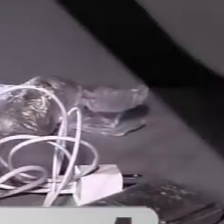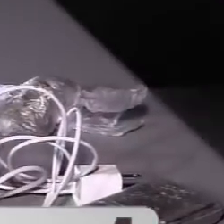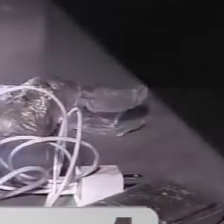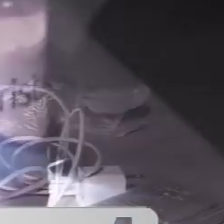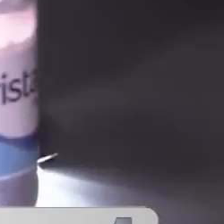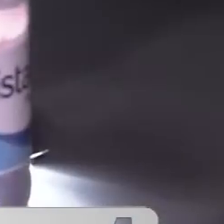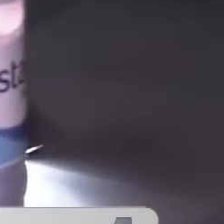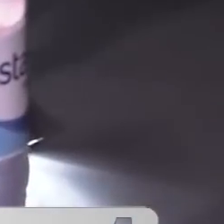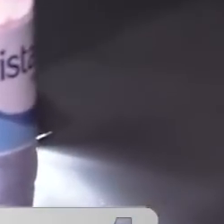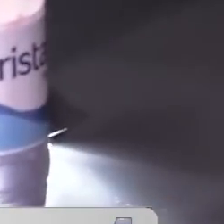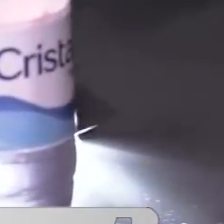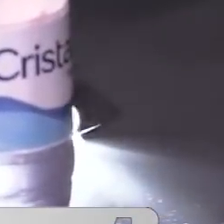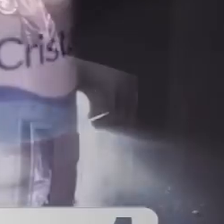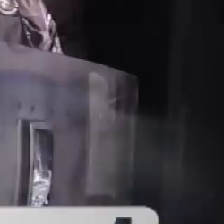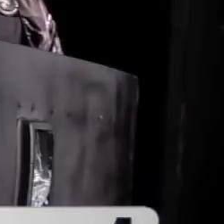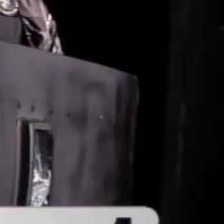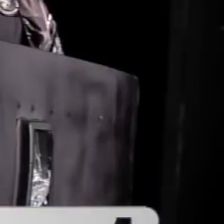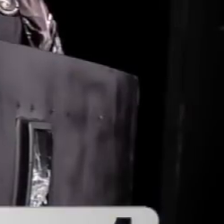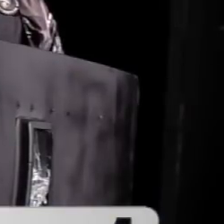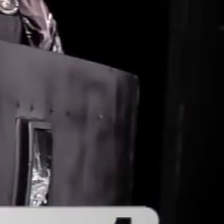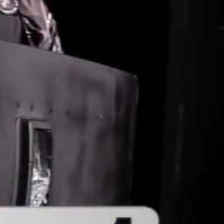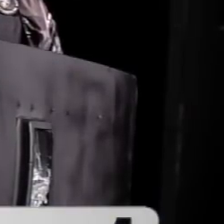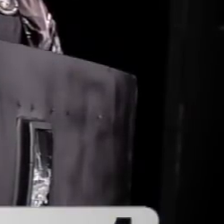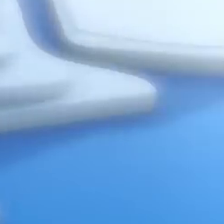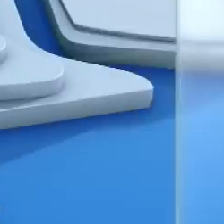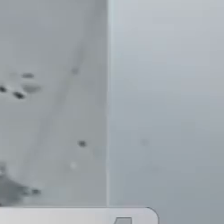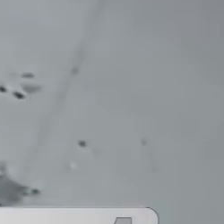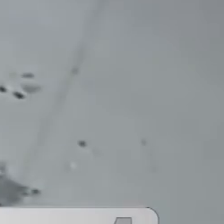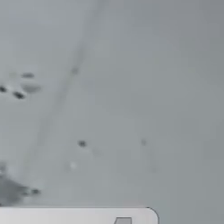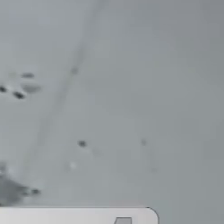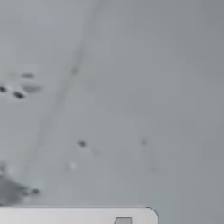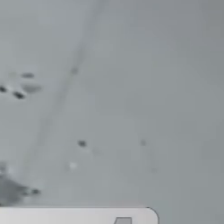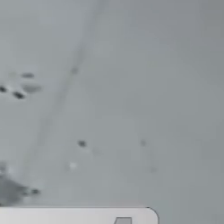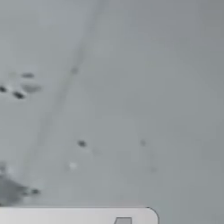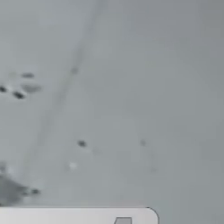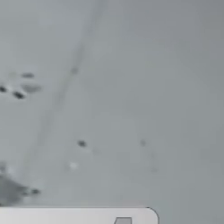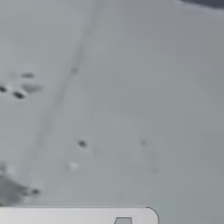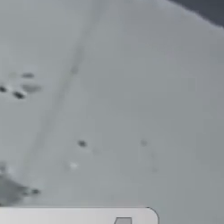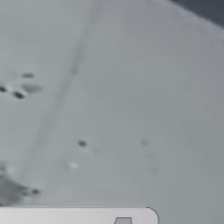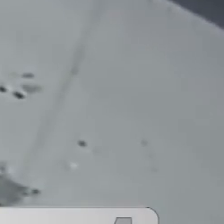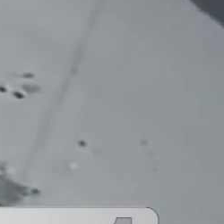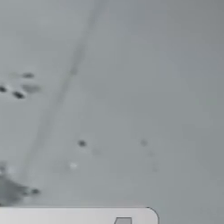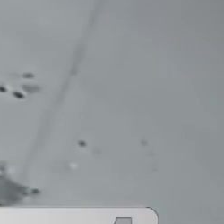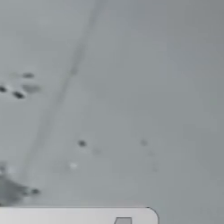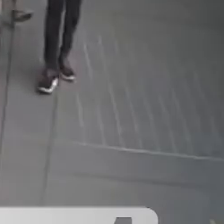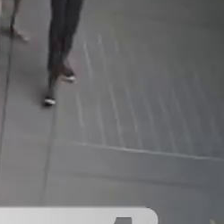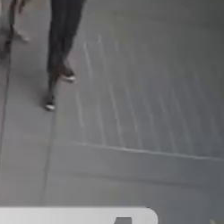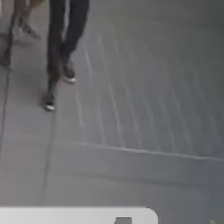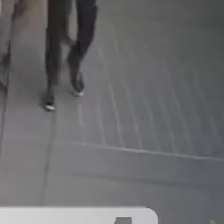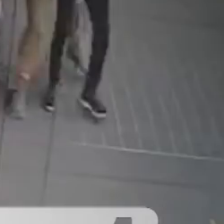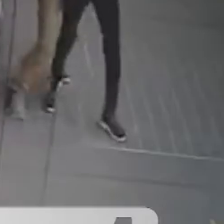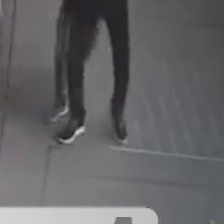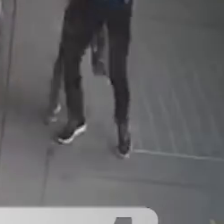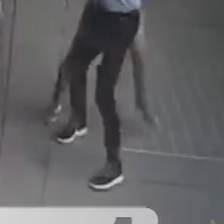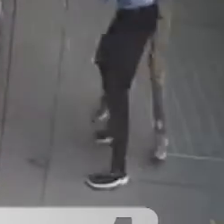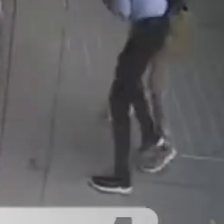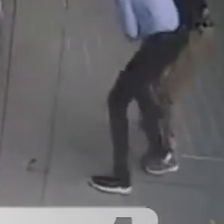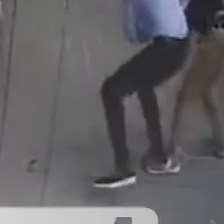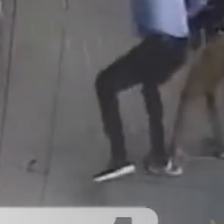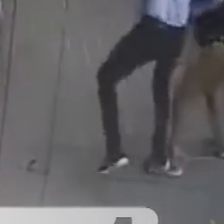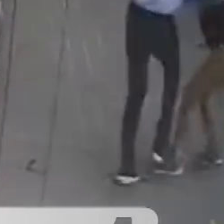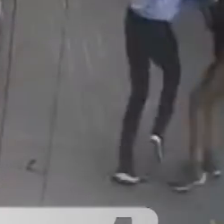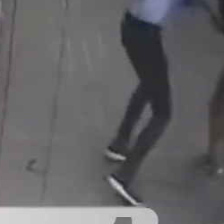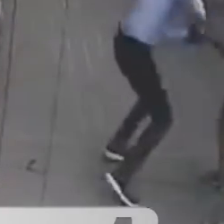agendas de extorsión y caletas, habla el ministro de Justicia. Inseguridad en el país. Casi 200.000 denuncias por hurto y